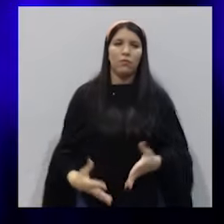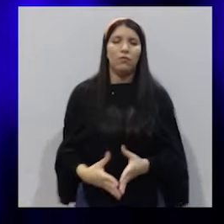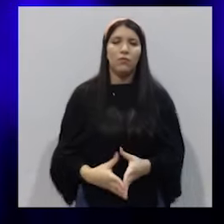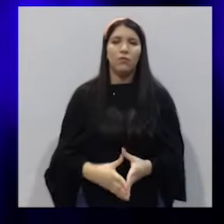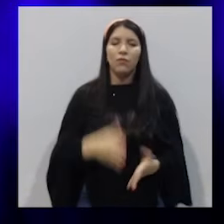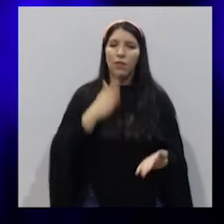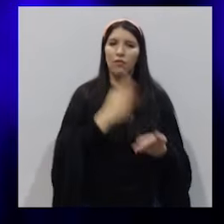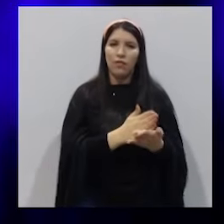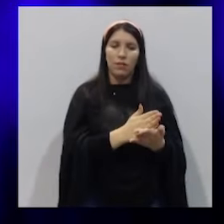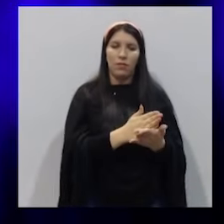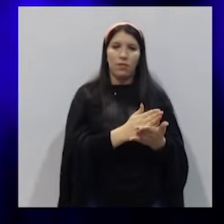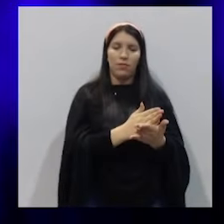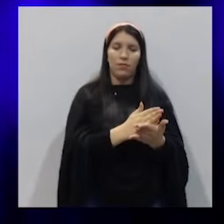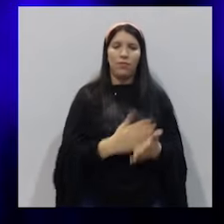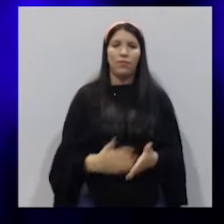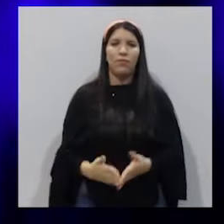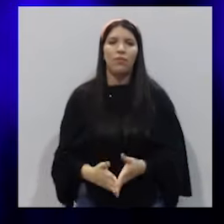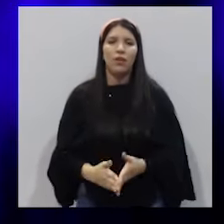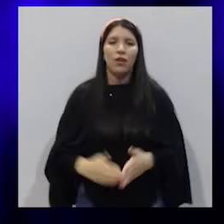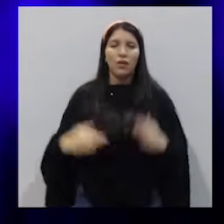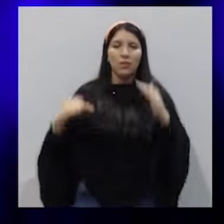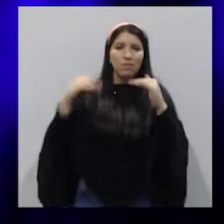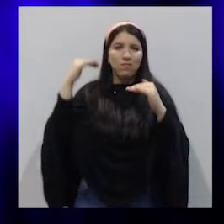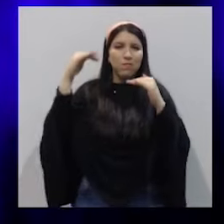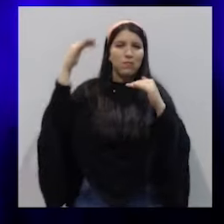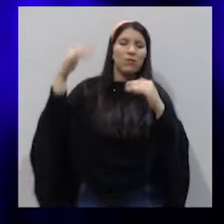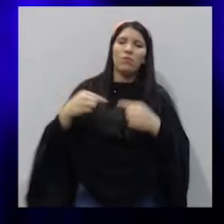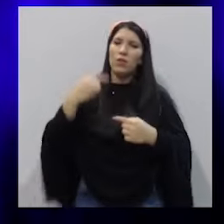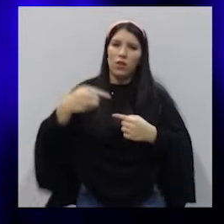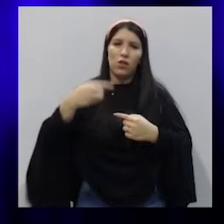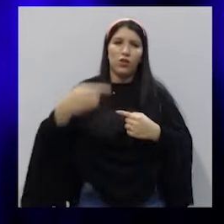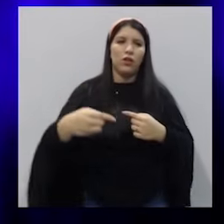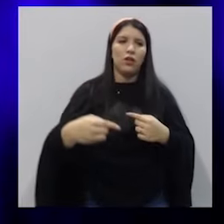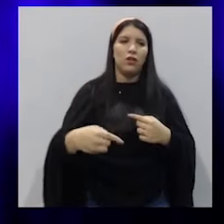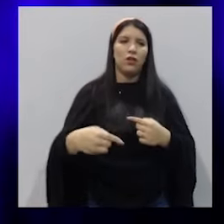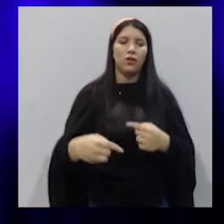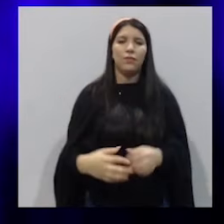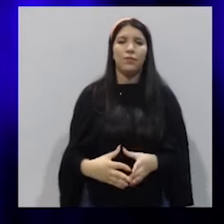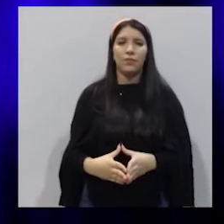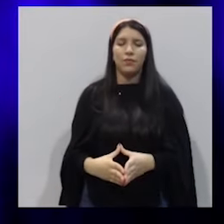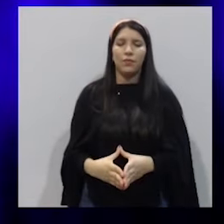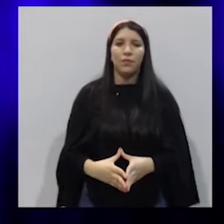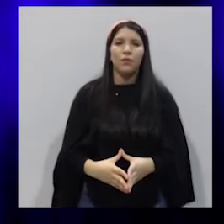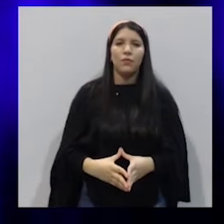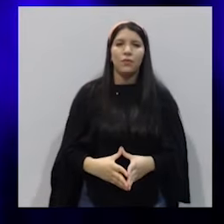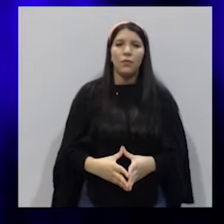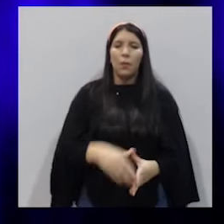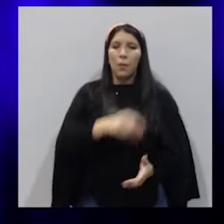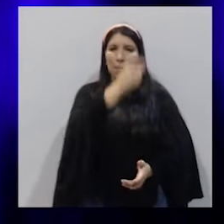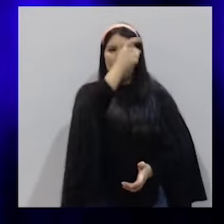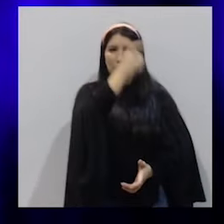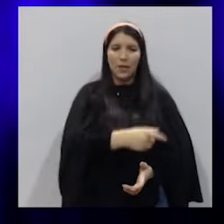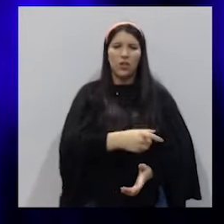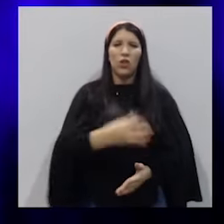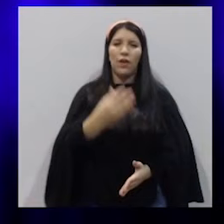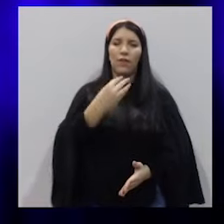que es cristo y que puedas crecer desarrollarse que pueda ser un gigante de la fe como un david